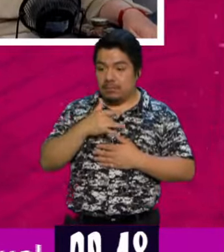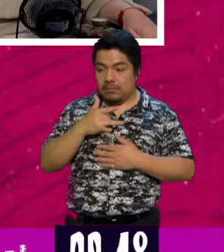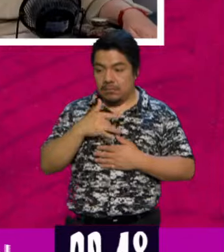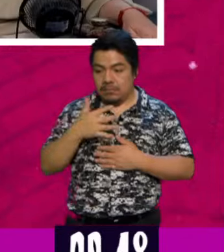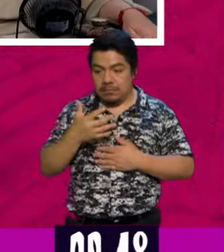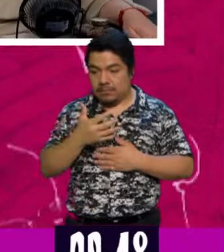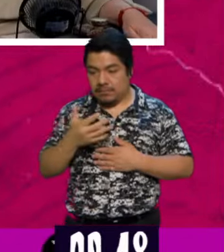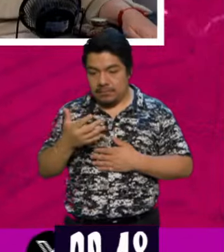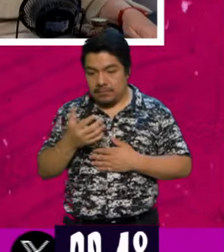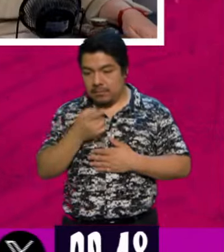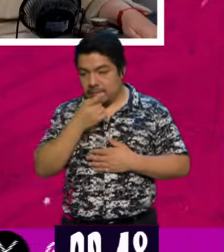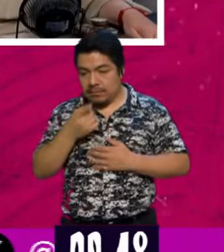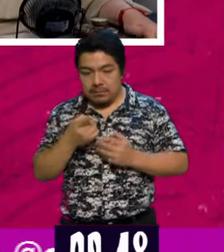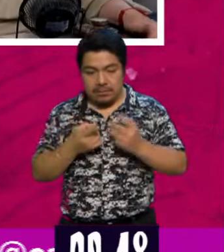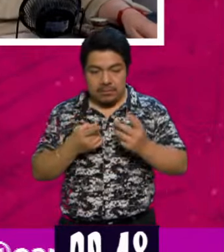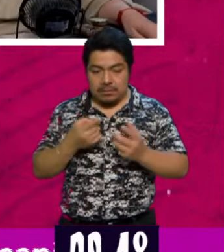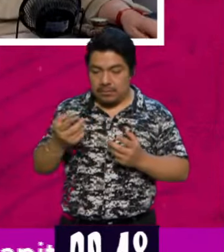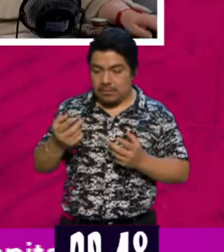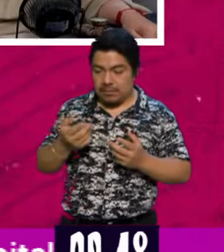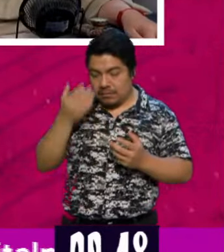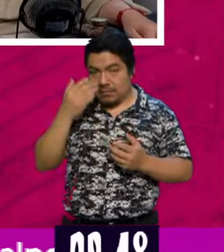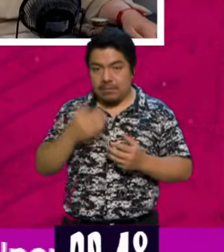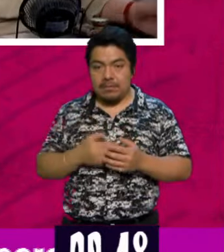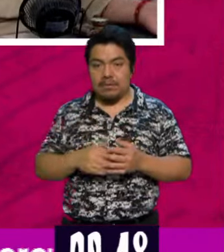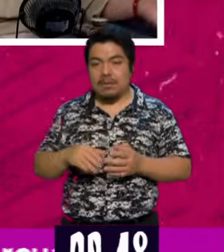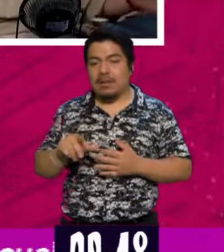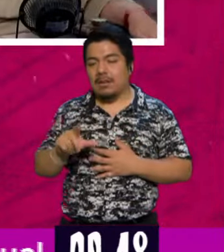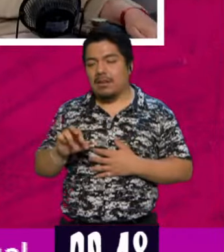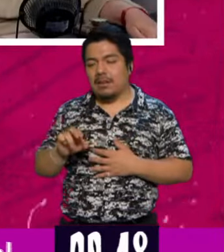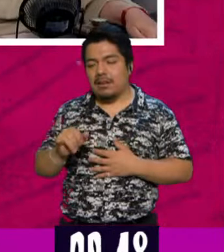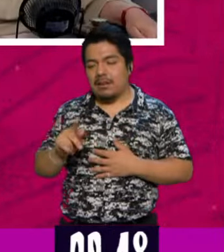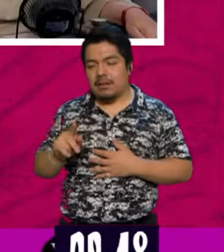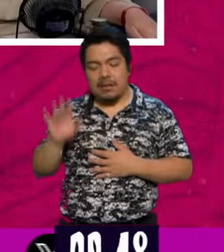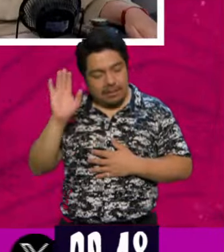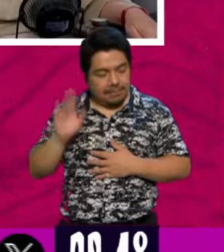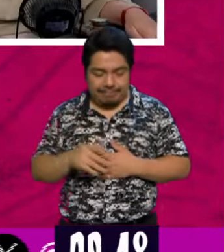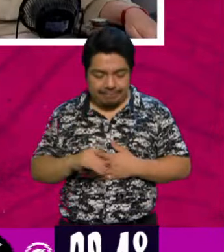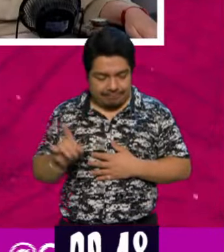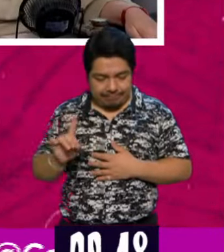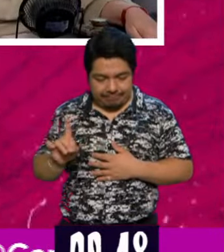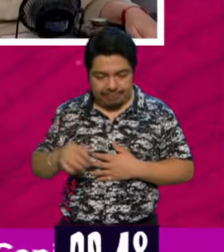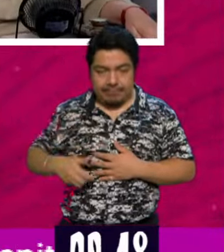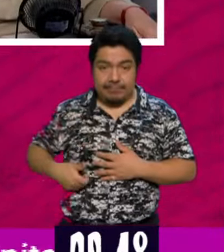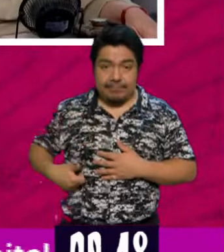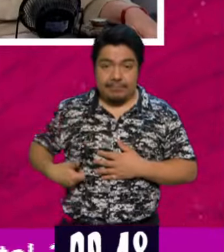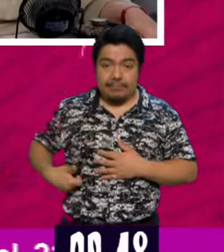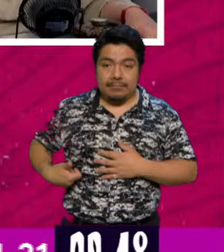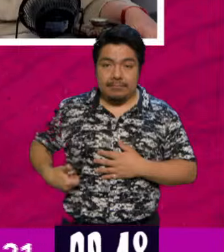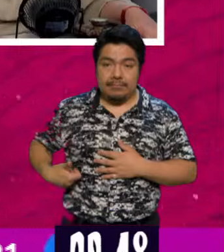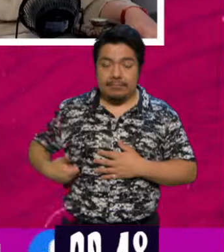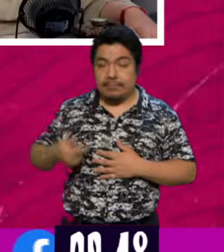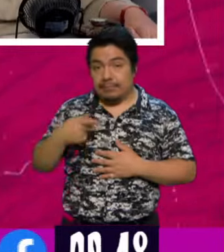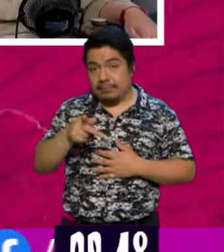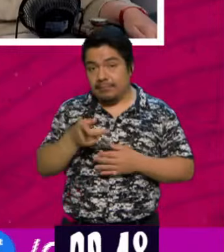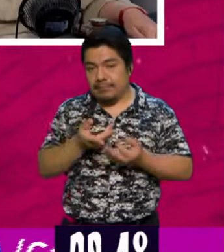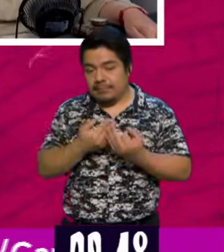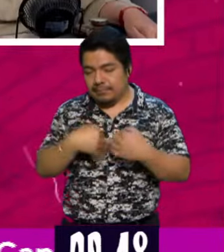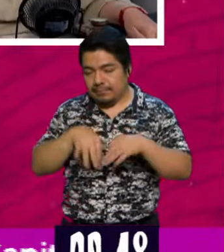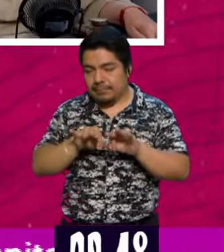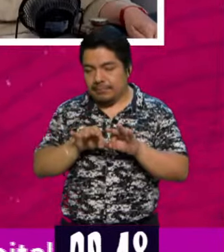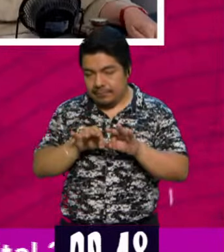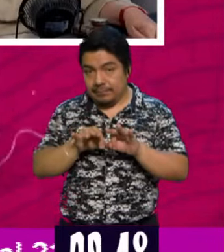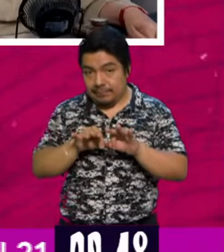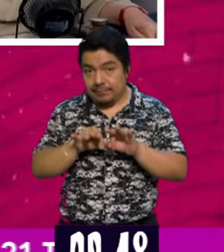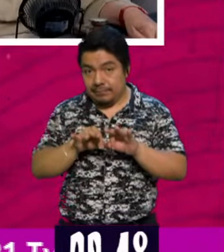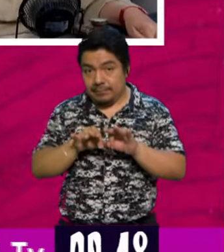que... Alarraqui, claro, Zuckerman. Bueno, Alarraqui... Bueno, pero creo que eso es muy importante. Broso, por otro lado, Lore, creo